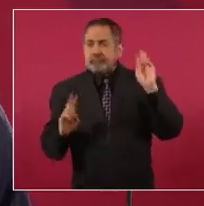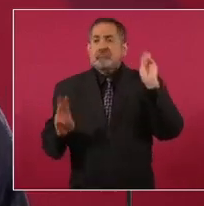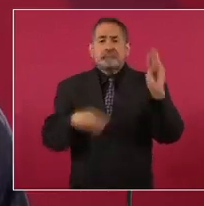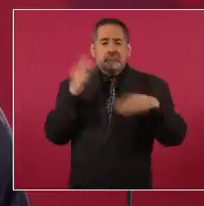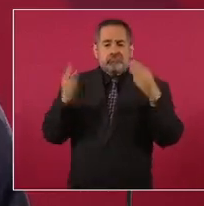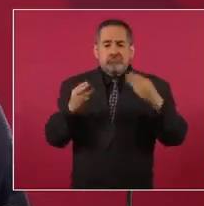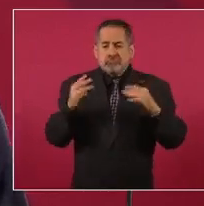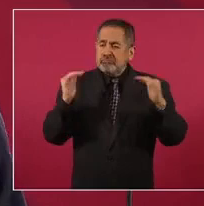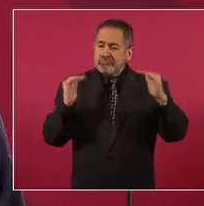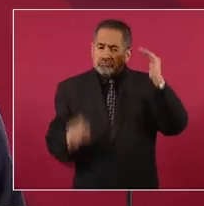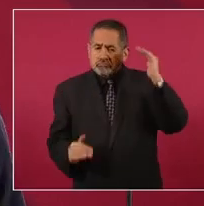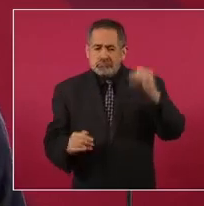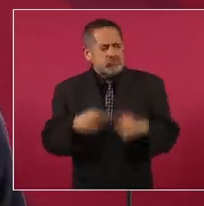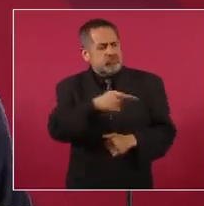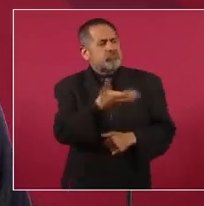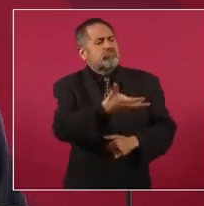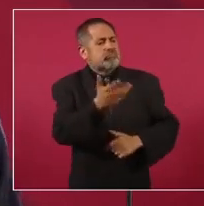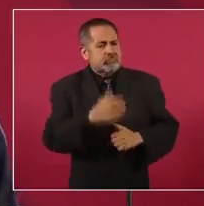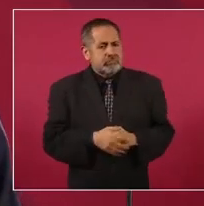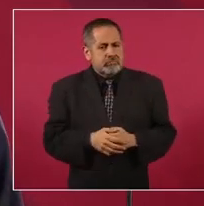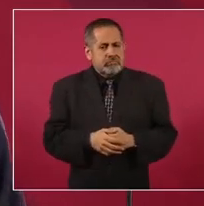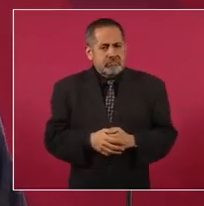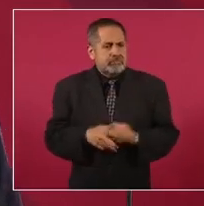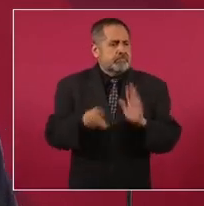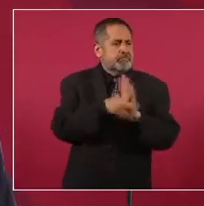mundo. ¿Qué ha hecho